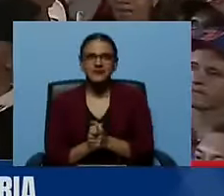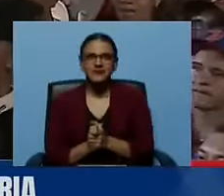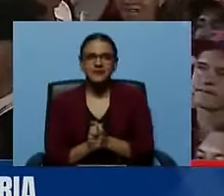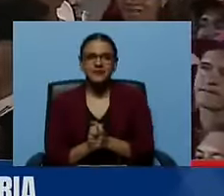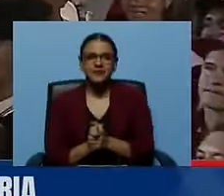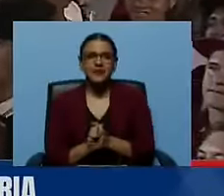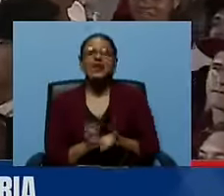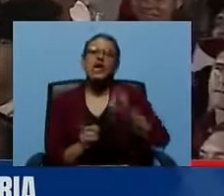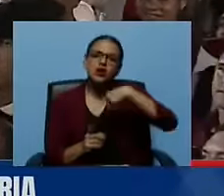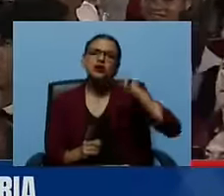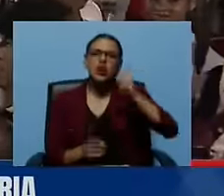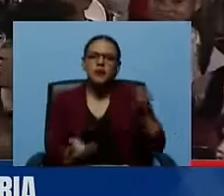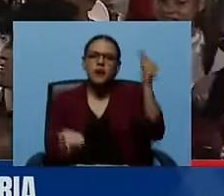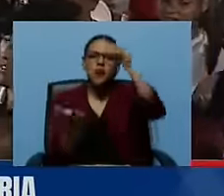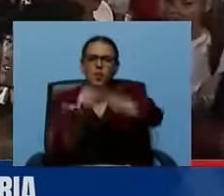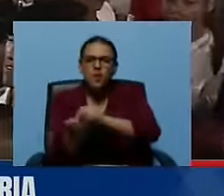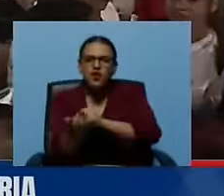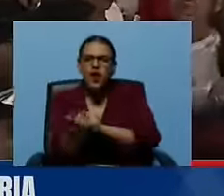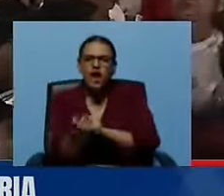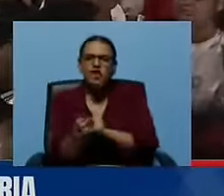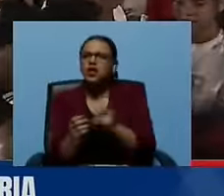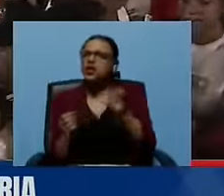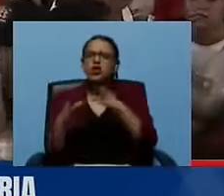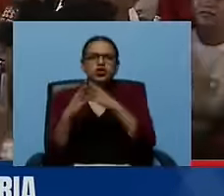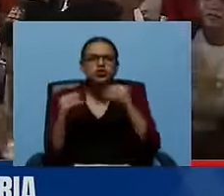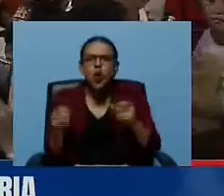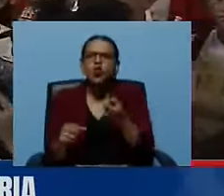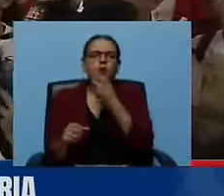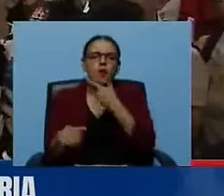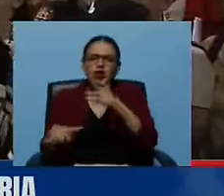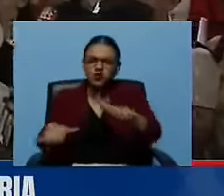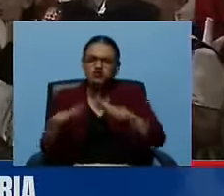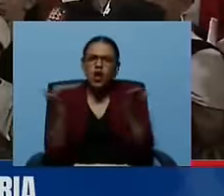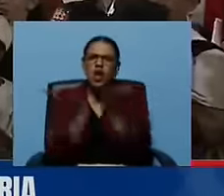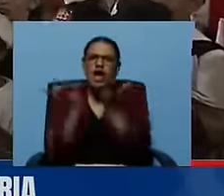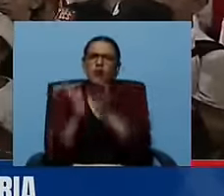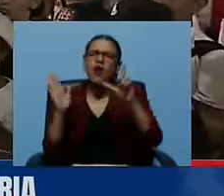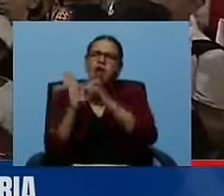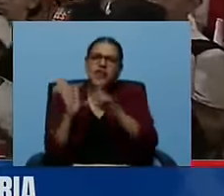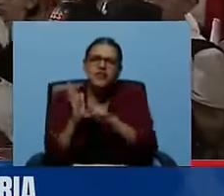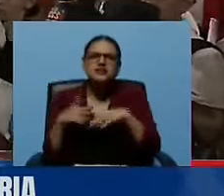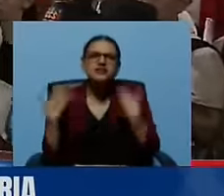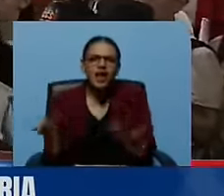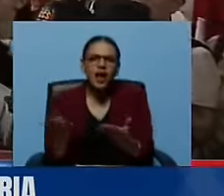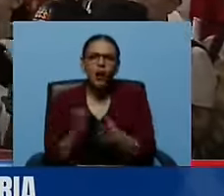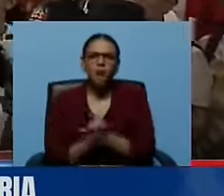Y hay que poner de paquete todas las escuelas, todos los liceos.